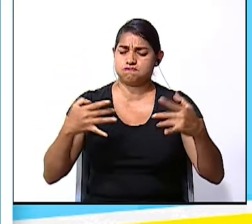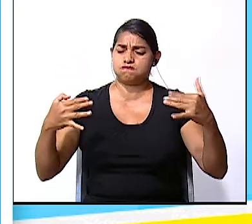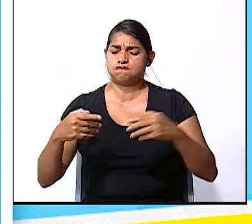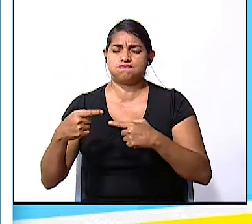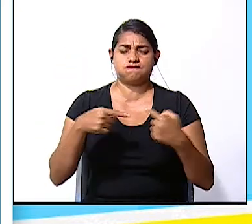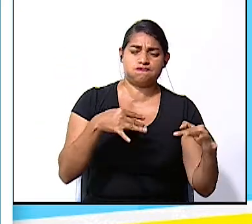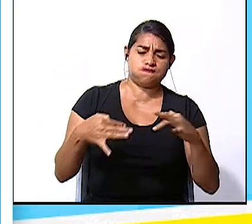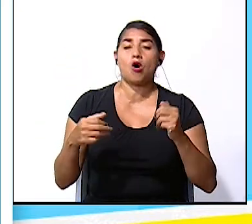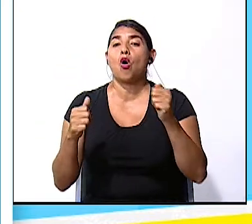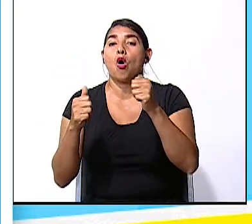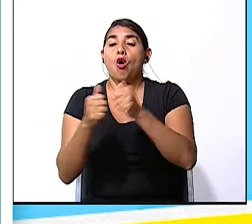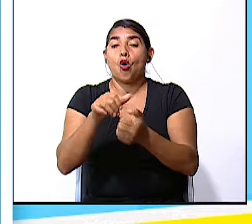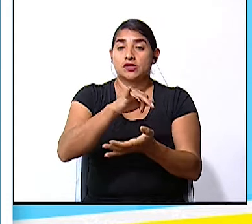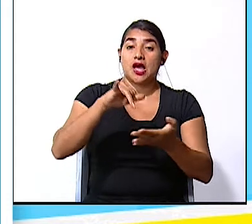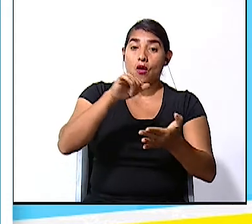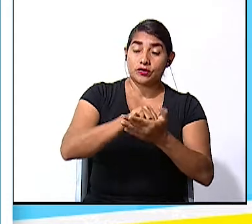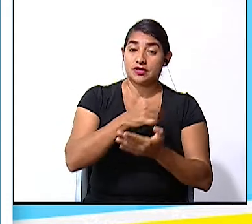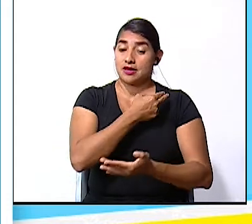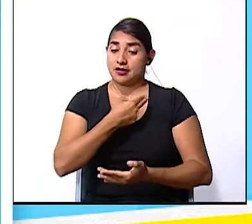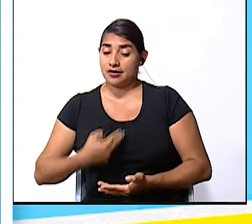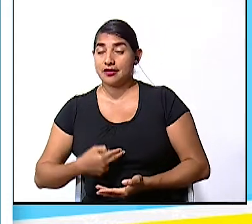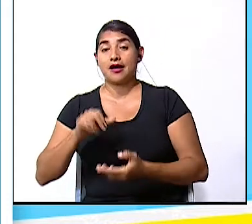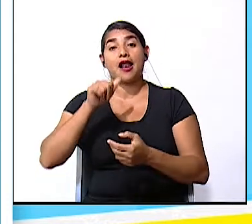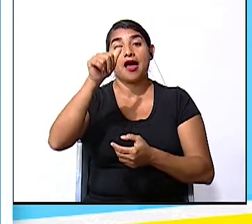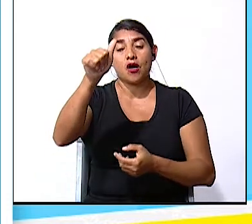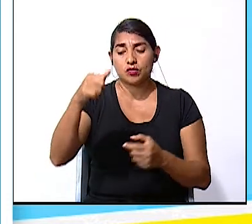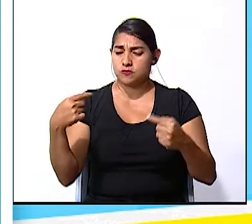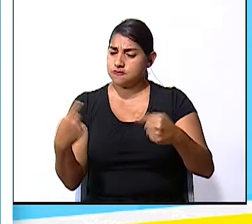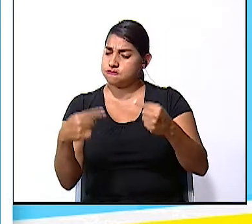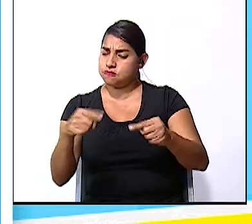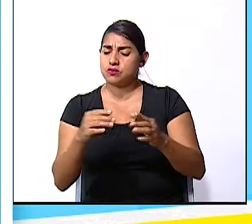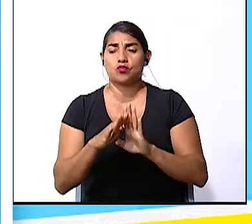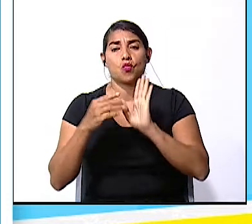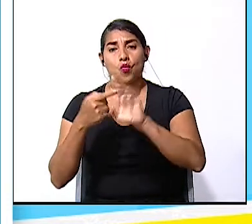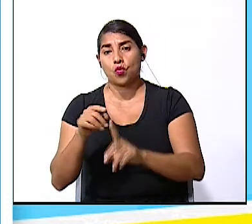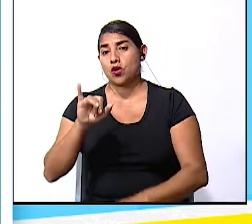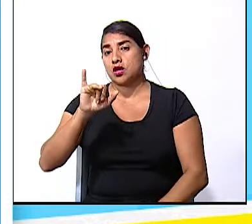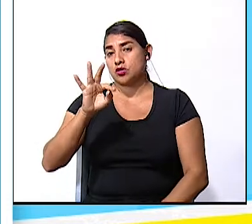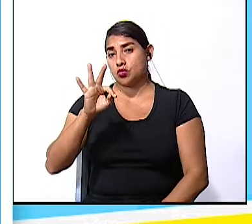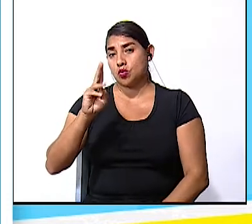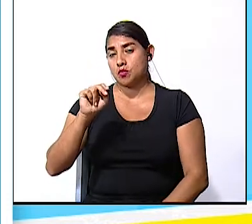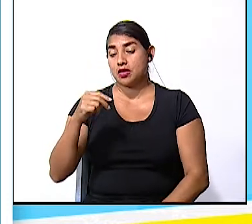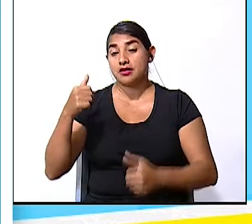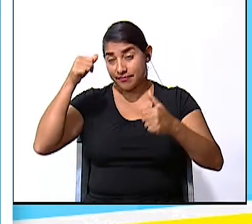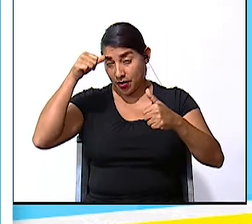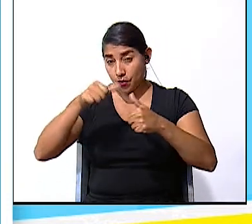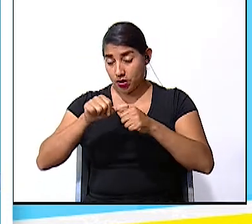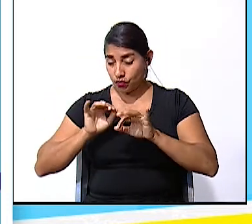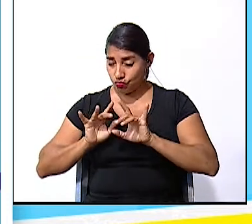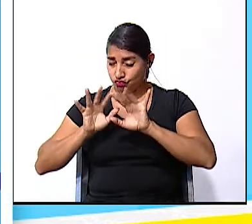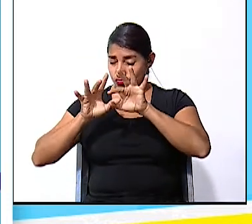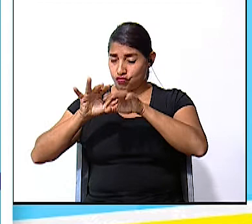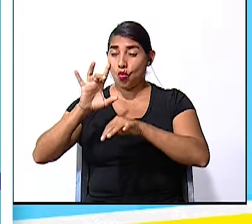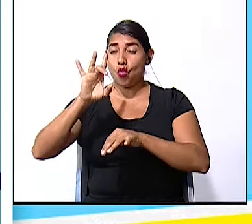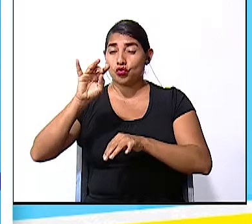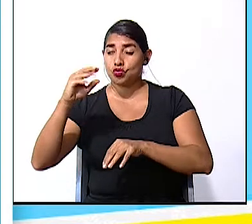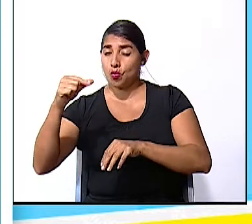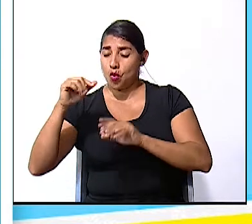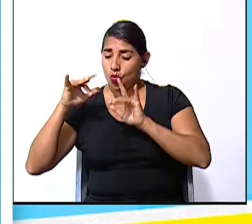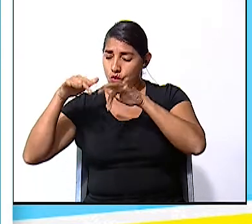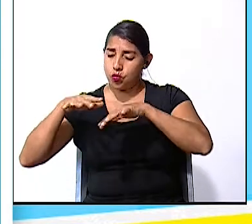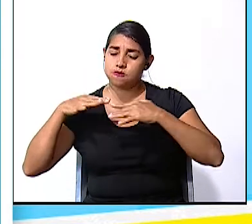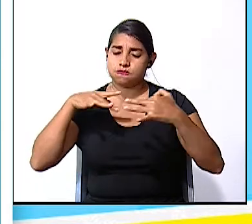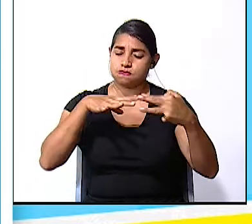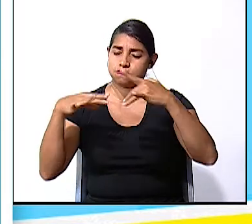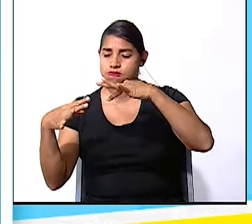josefinos y alajuelenses a jurar lealtad al Imperio de Iturbide en la batalla de Uchomogo. En mayo de 1823,